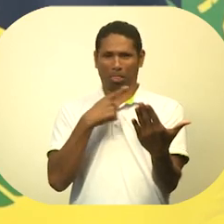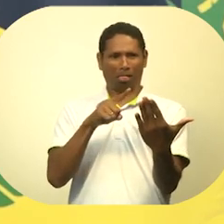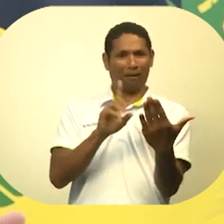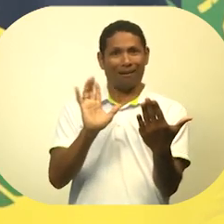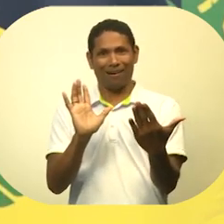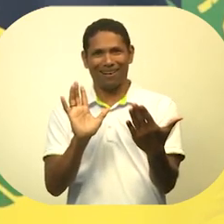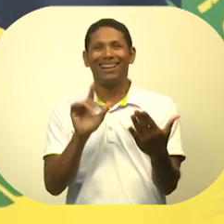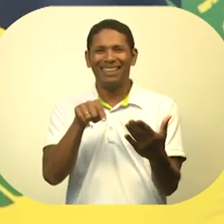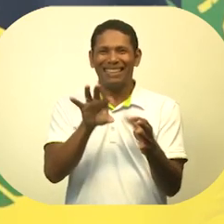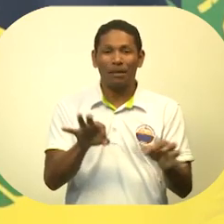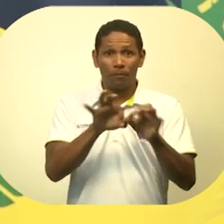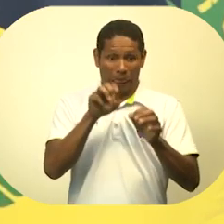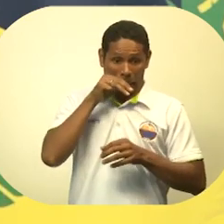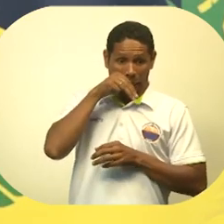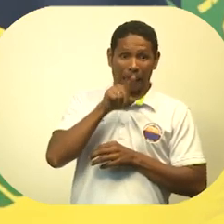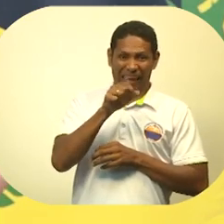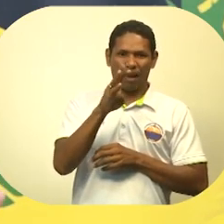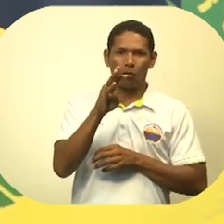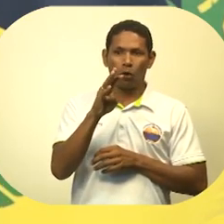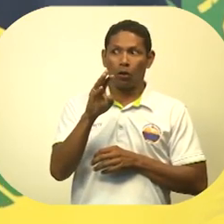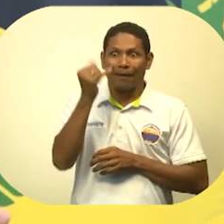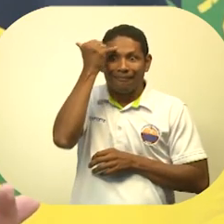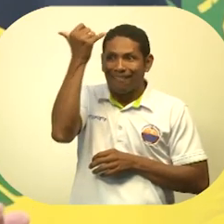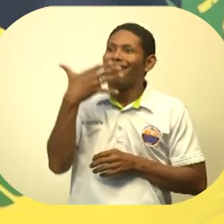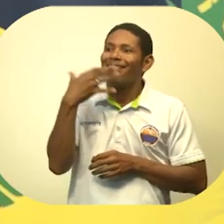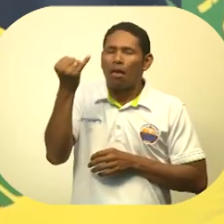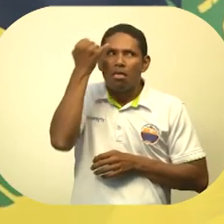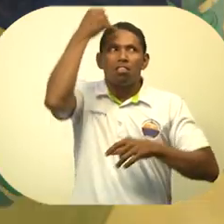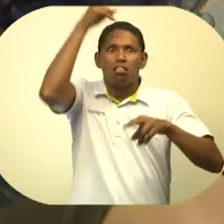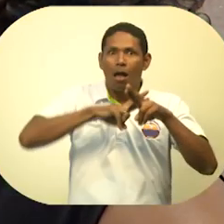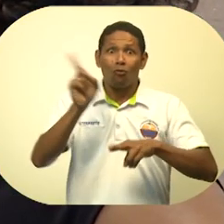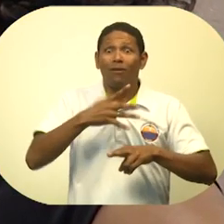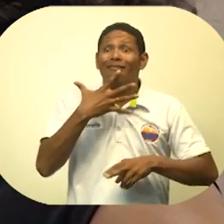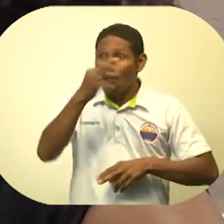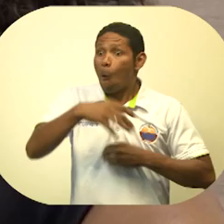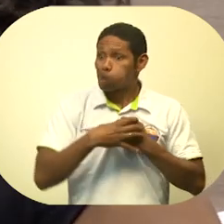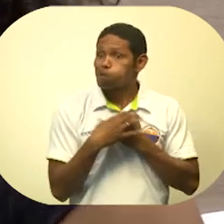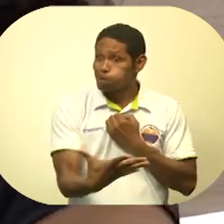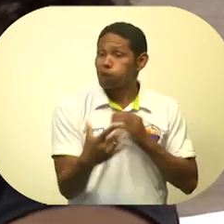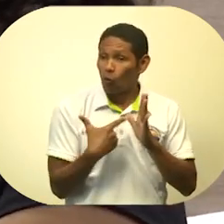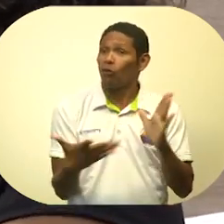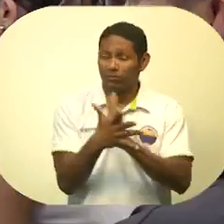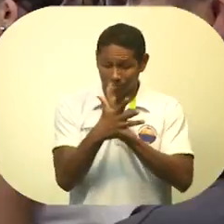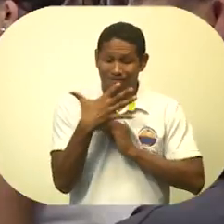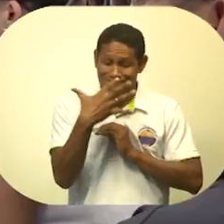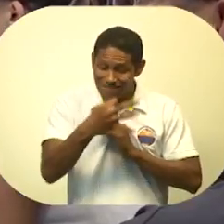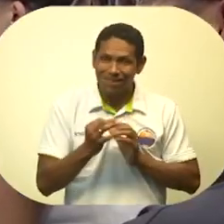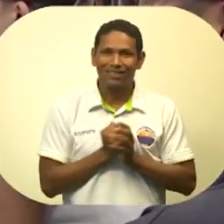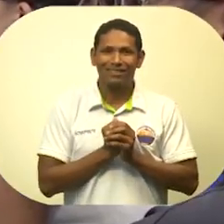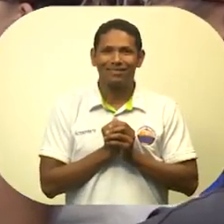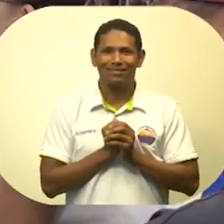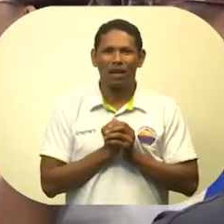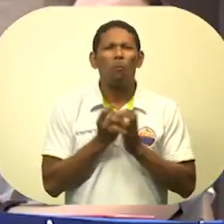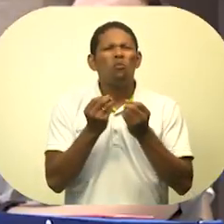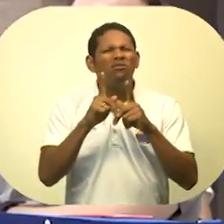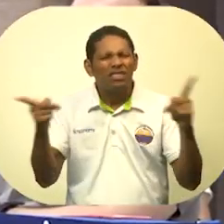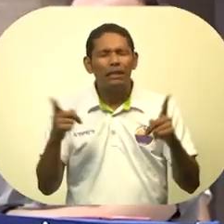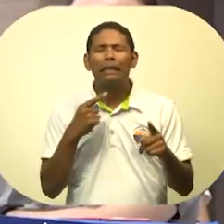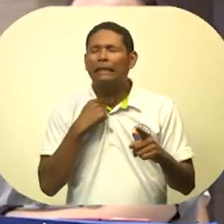esto? Y que en realidad García Márquez mismo decía, no lo inventé, sucedió. Durante una semana, los creativos y apasionados por